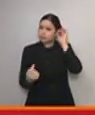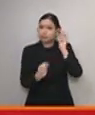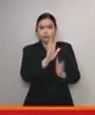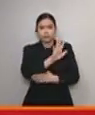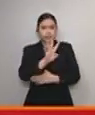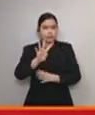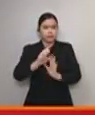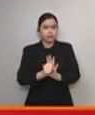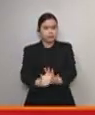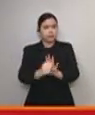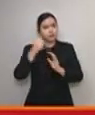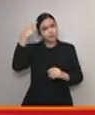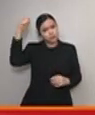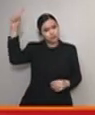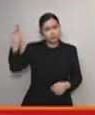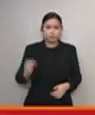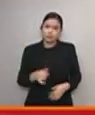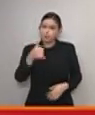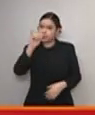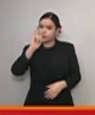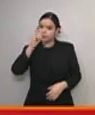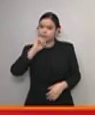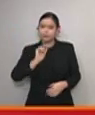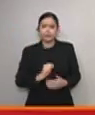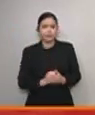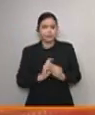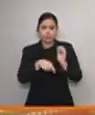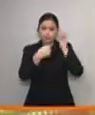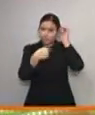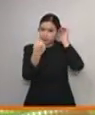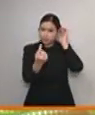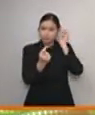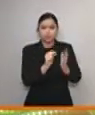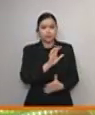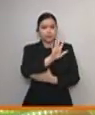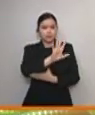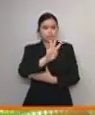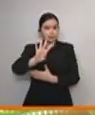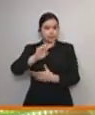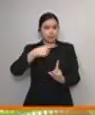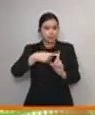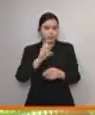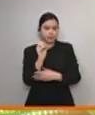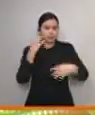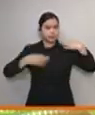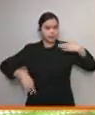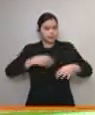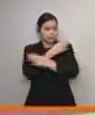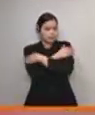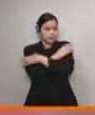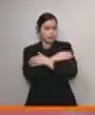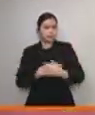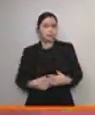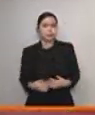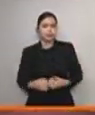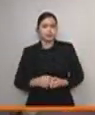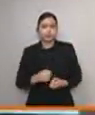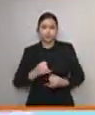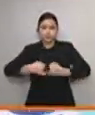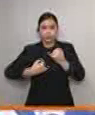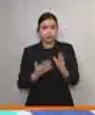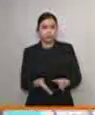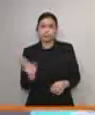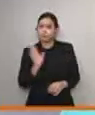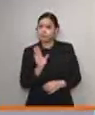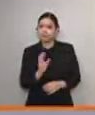diaria 54 con su símbolo de sueños licor, y para más 1, 54 más 0. Muchas felicidades. Queridos jugadores,